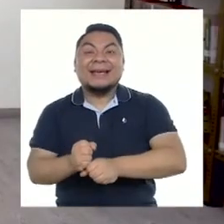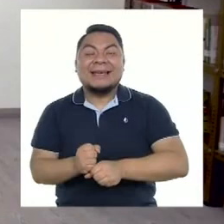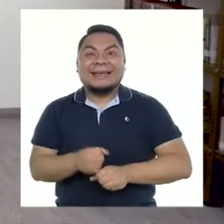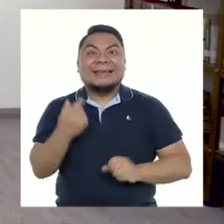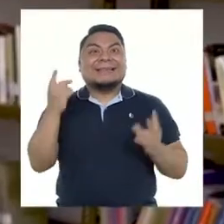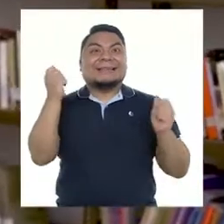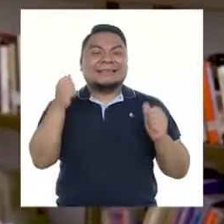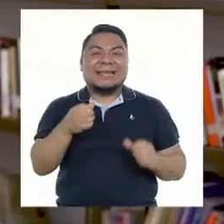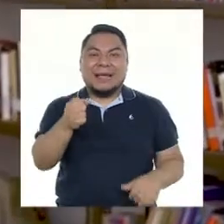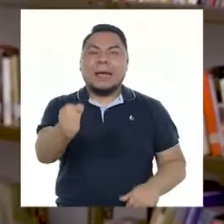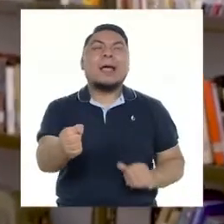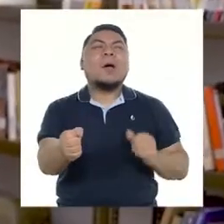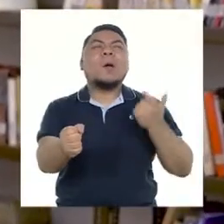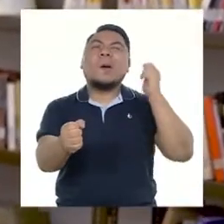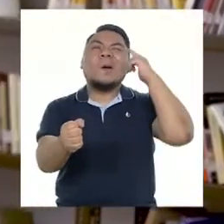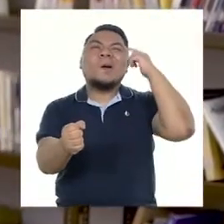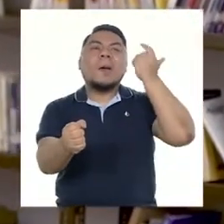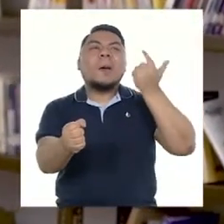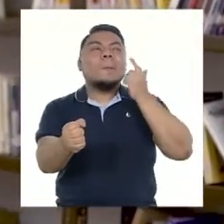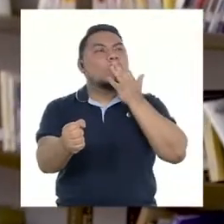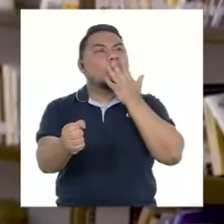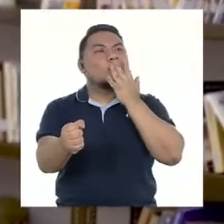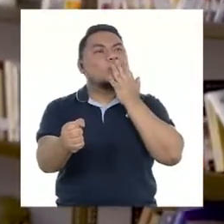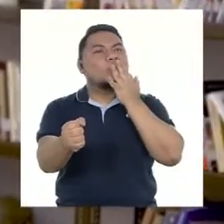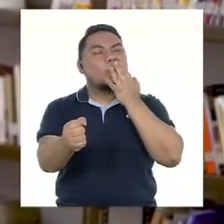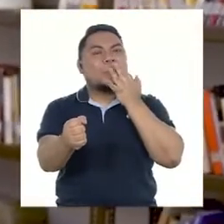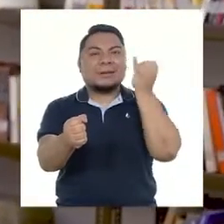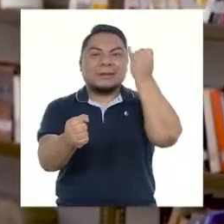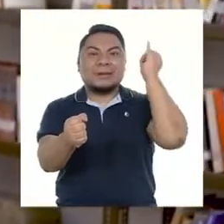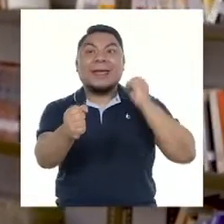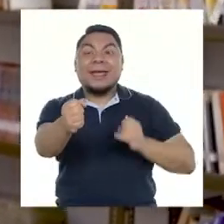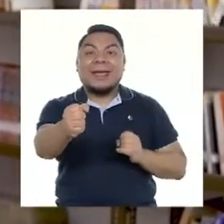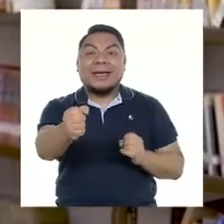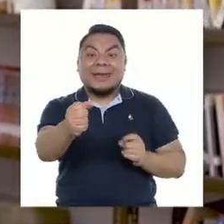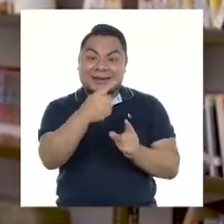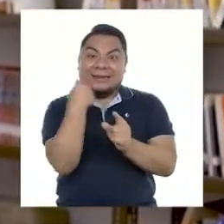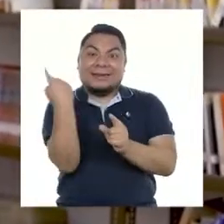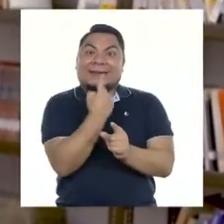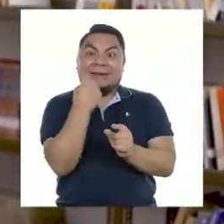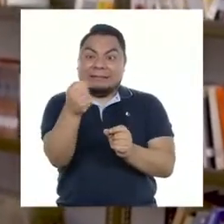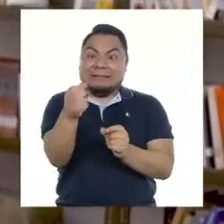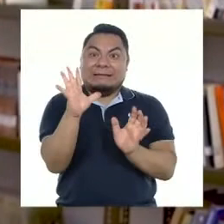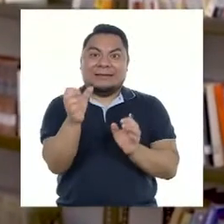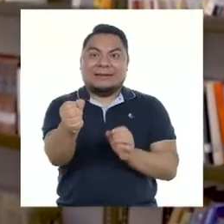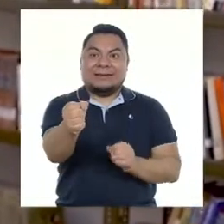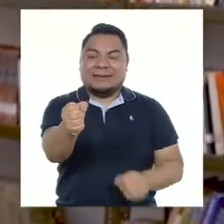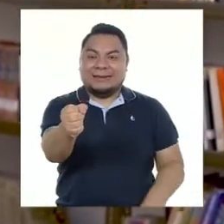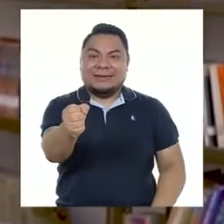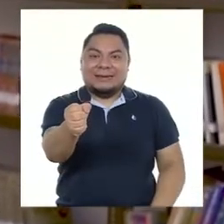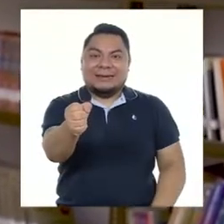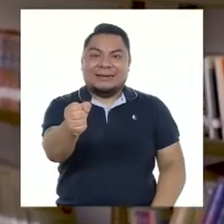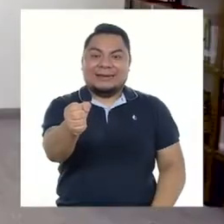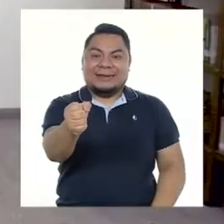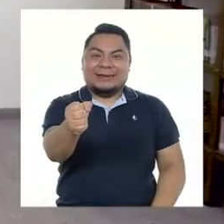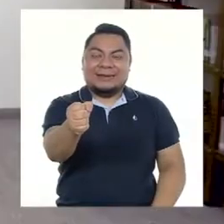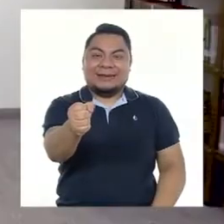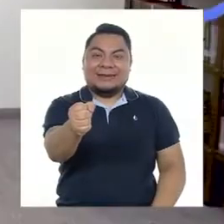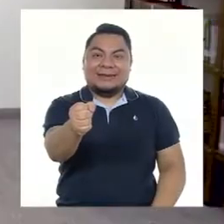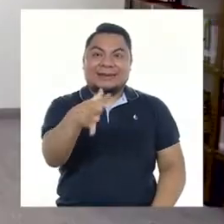¡Lo conseguí! Ya, ahora podemos girar alrededor. A ver, voy a girar alrededor.